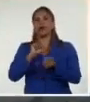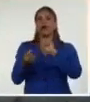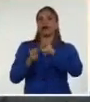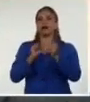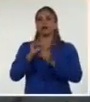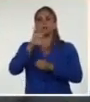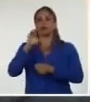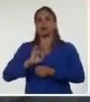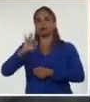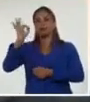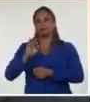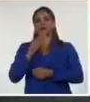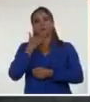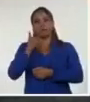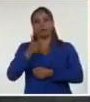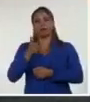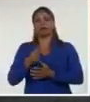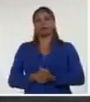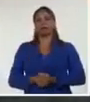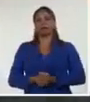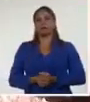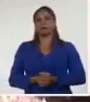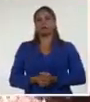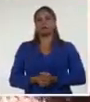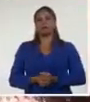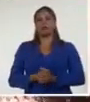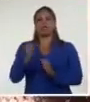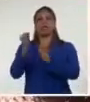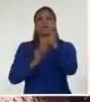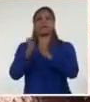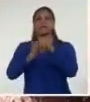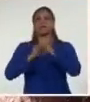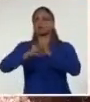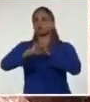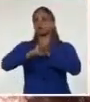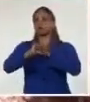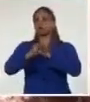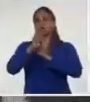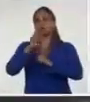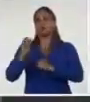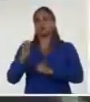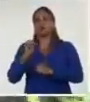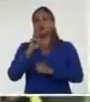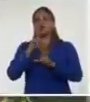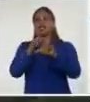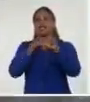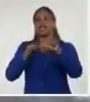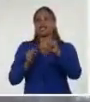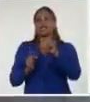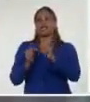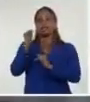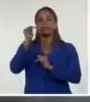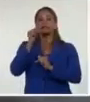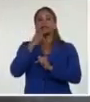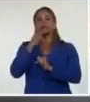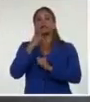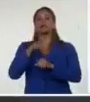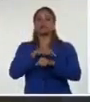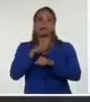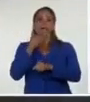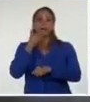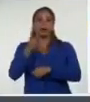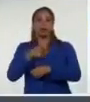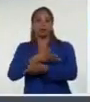50%. Ganar tiempo y hacer que el bombeo de 300 litros por segundo llegue cuanto antes a San